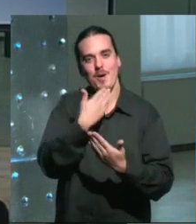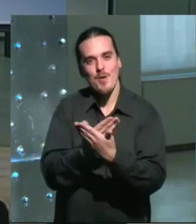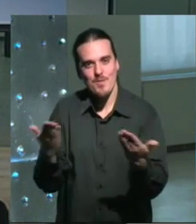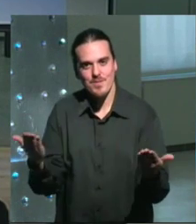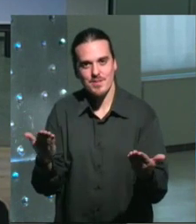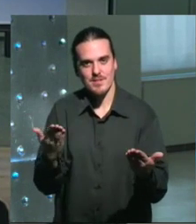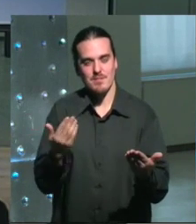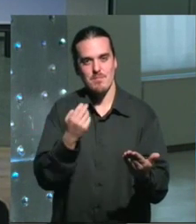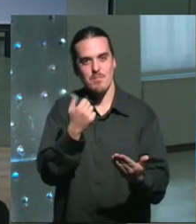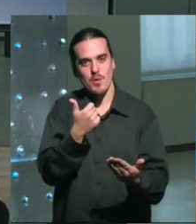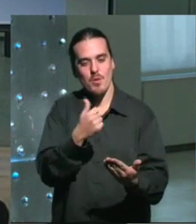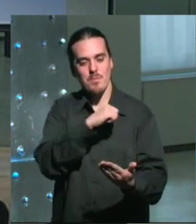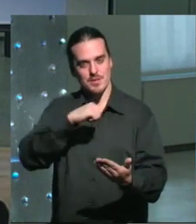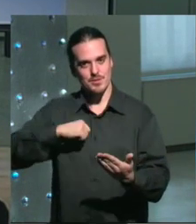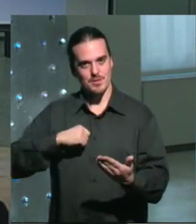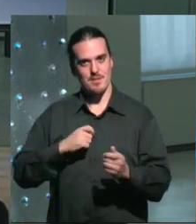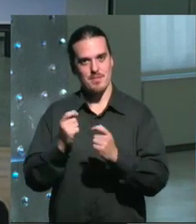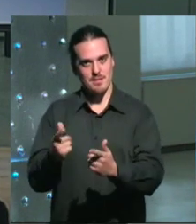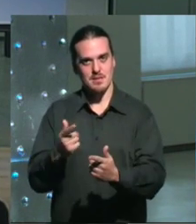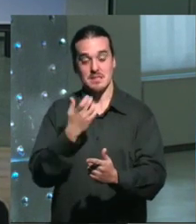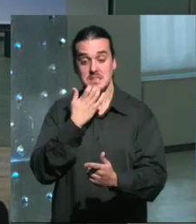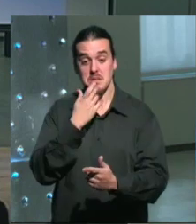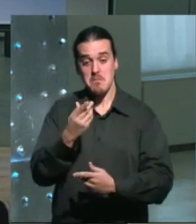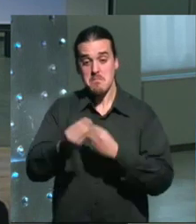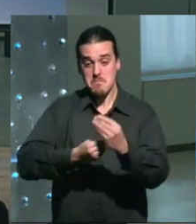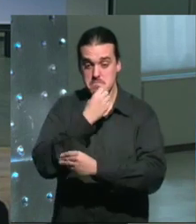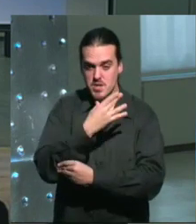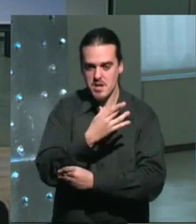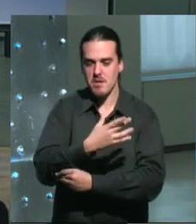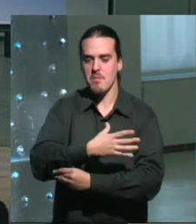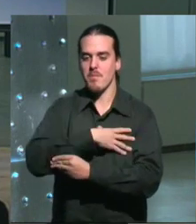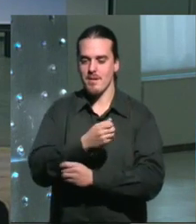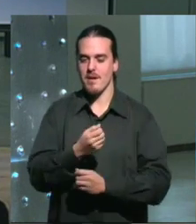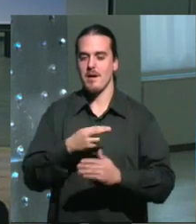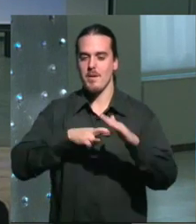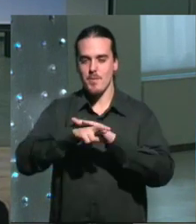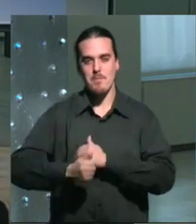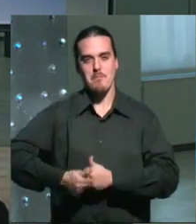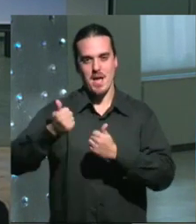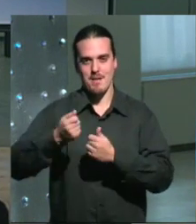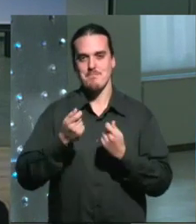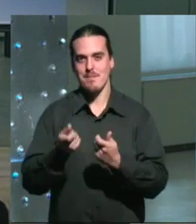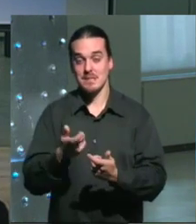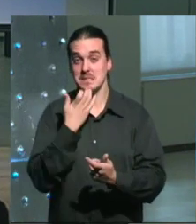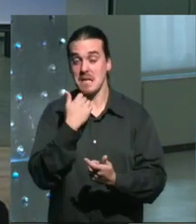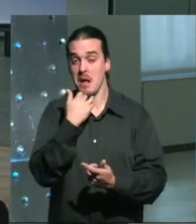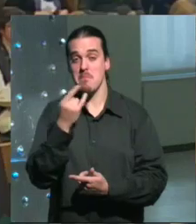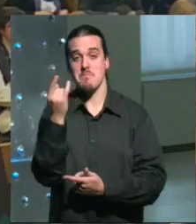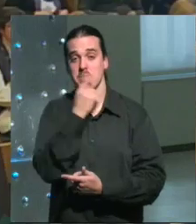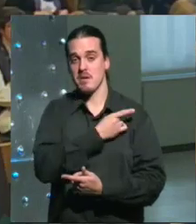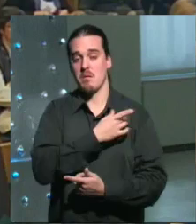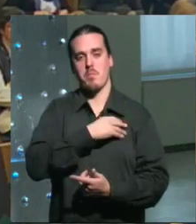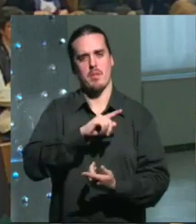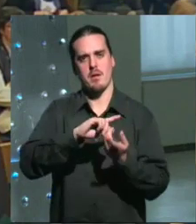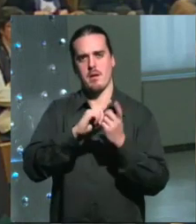Si lo hace bien, recompensa, más recursos. Si lo hace mal, cámbialo inmediatamente. Pero esa capacidad de entender que la